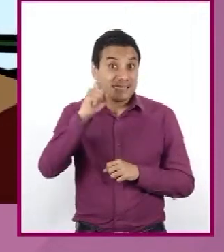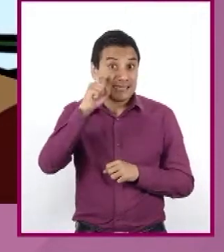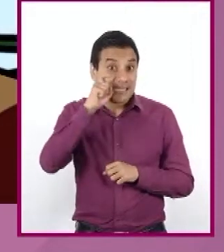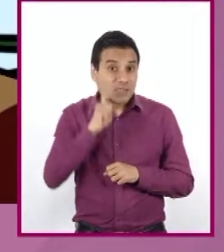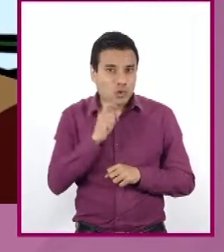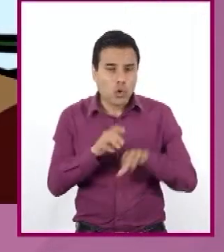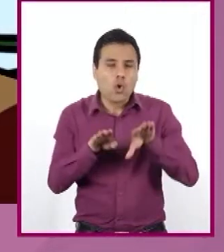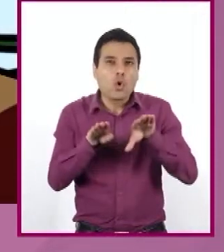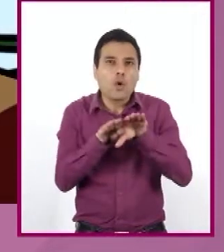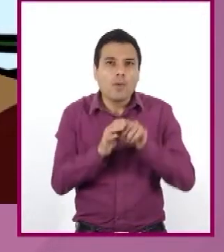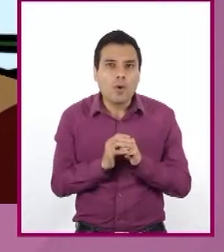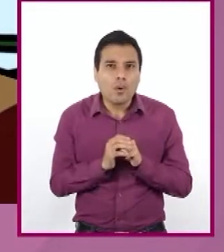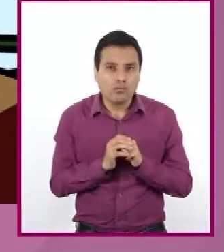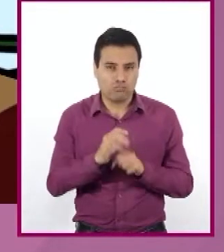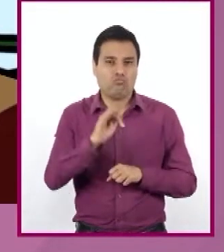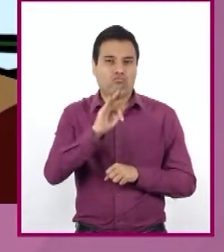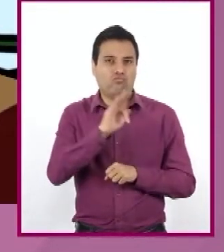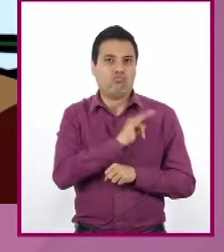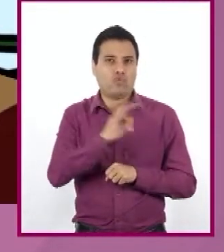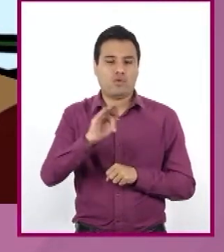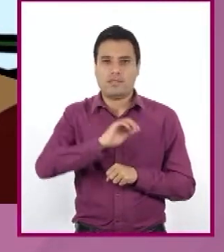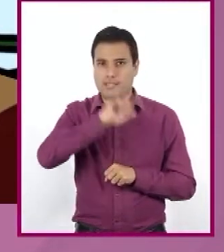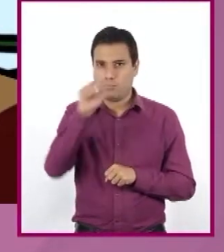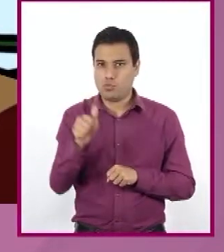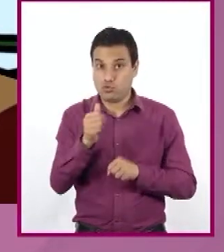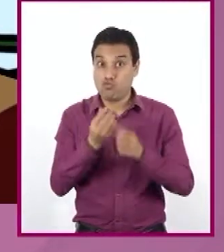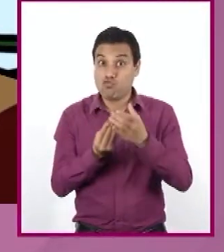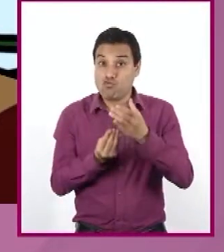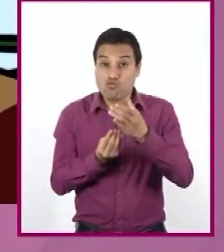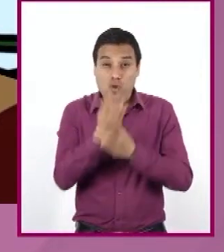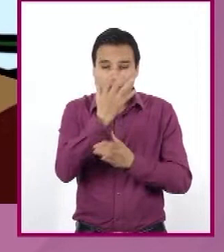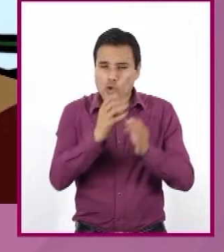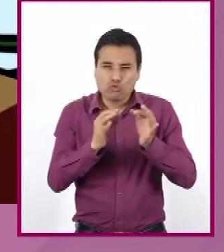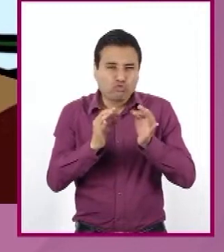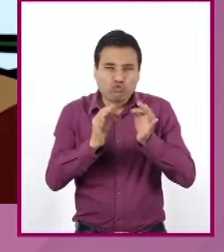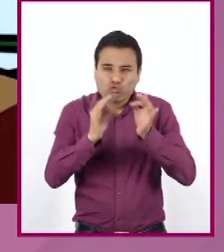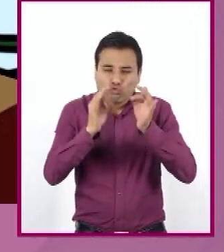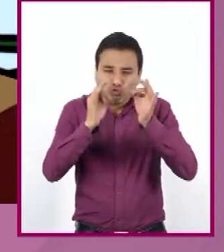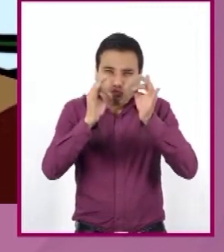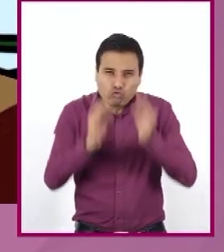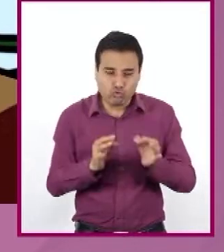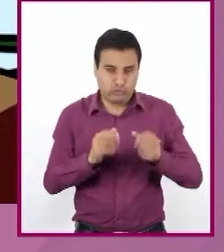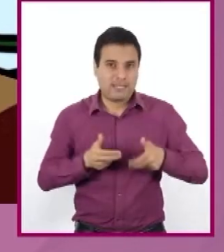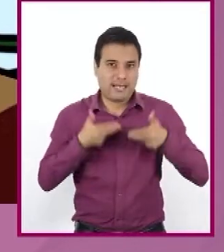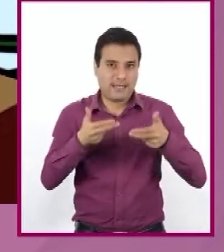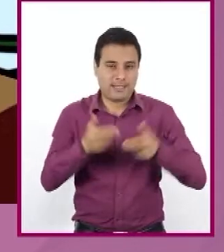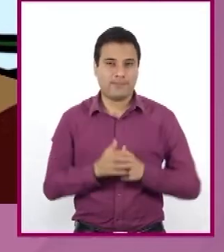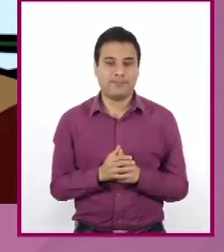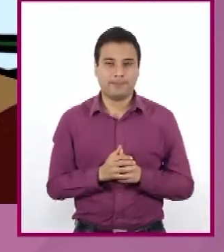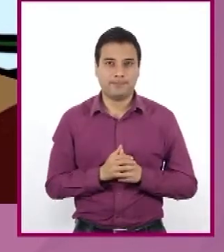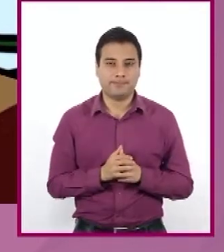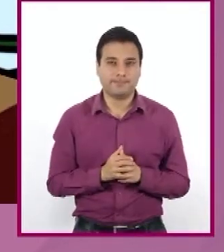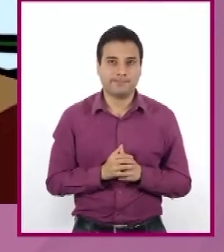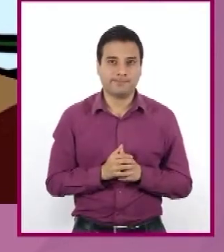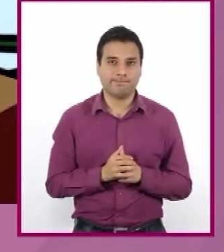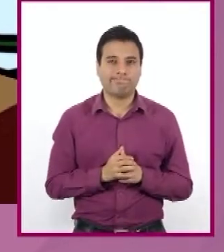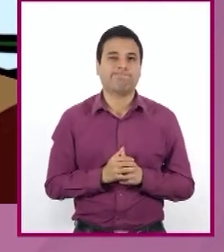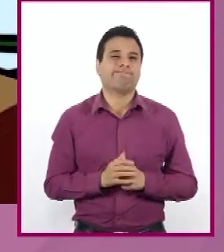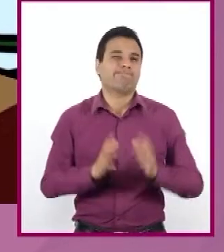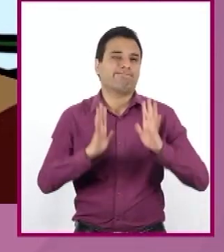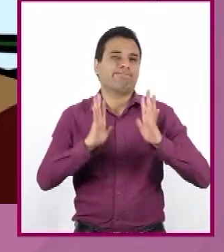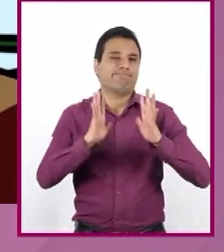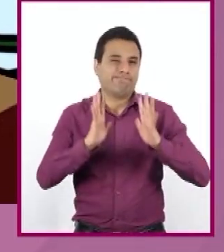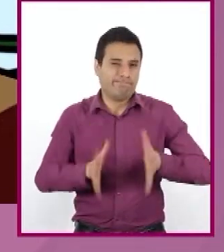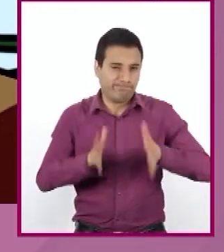replicar su material genético y originar a un organismo idéntico a él. Por lo que podemos comprender, un organismo